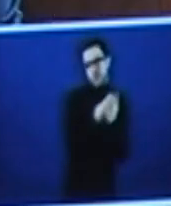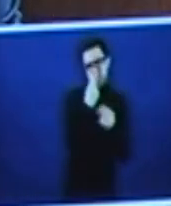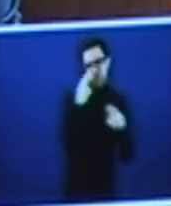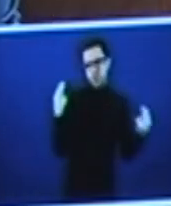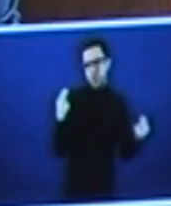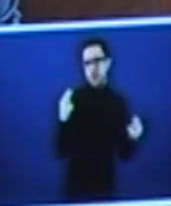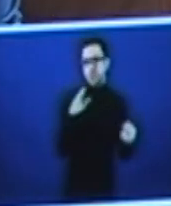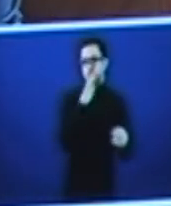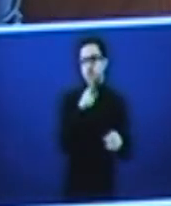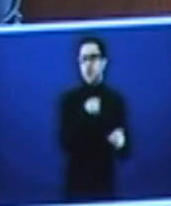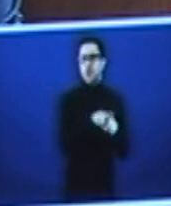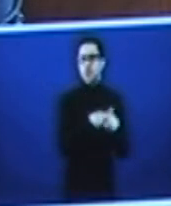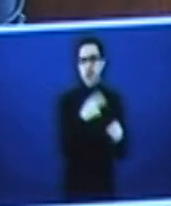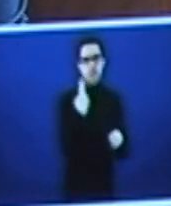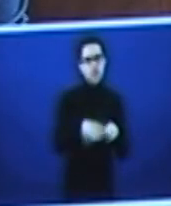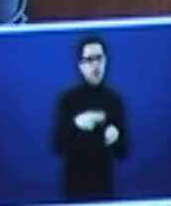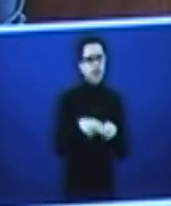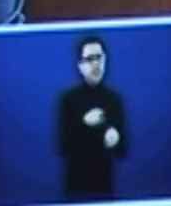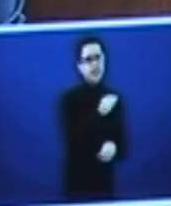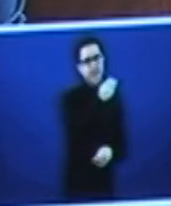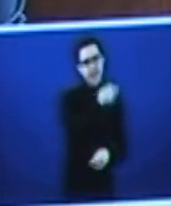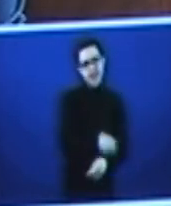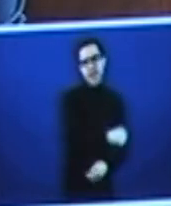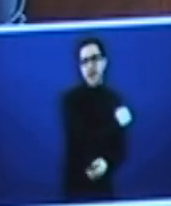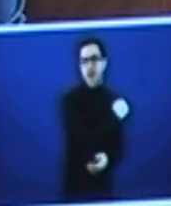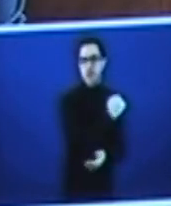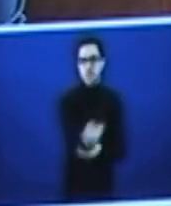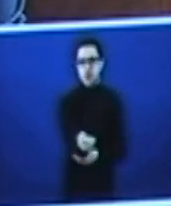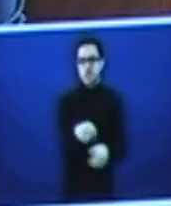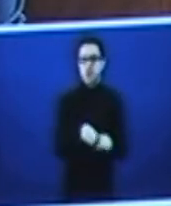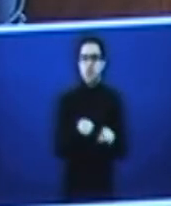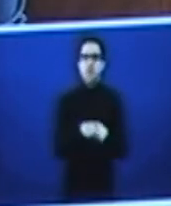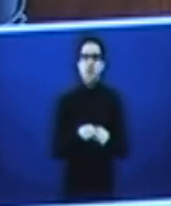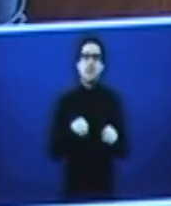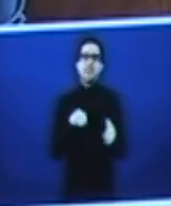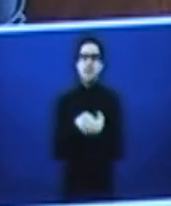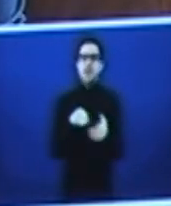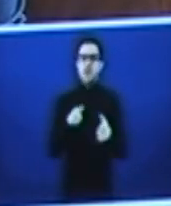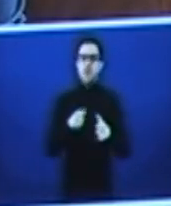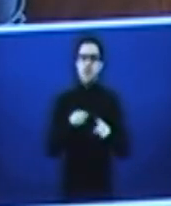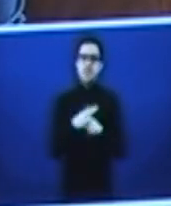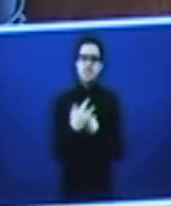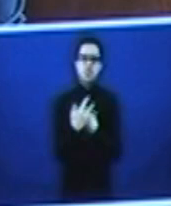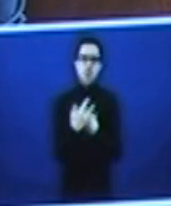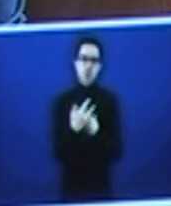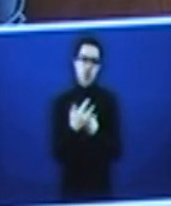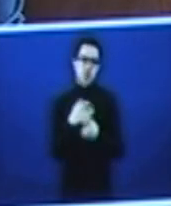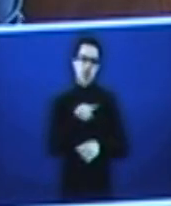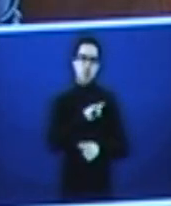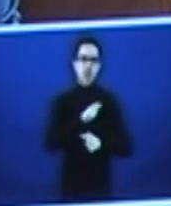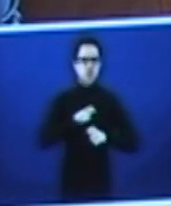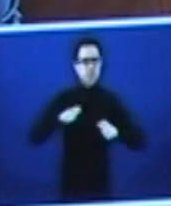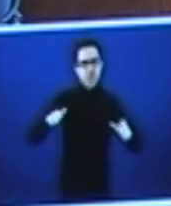forma cómplice, supoñendo a maior tasa de paro da historia de España. De forma cómplice, señoría,